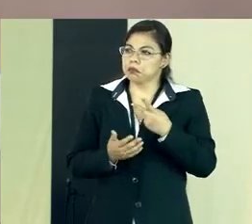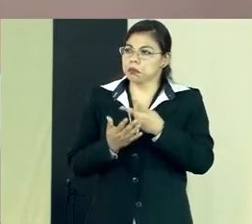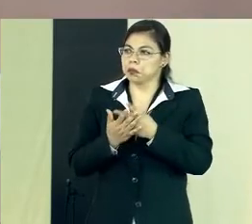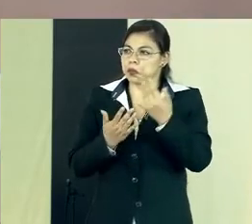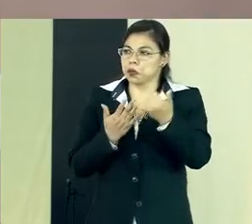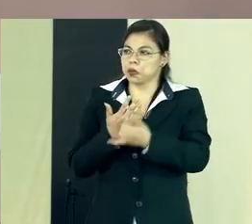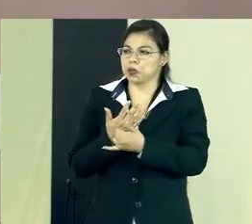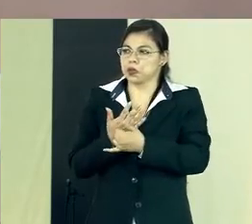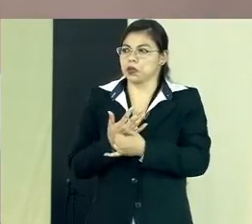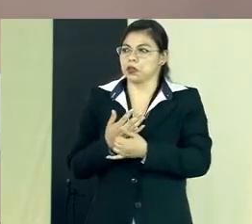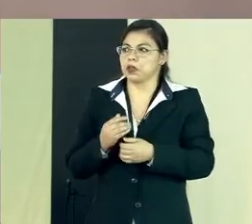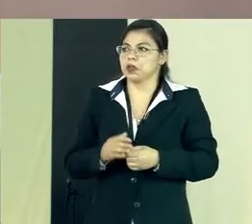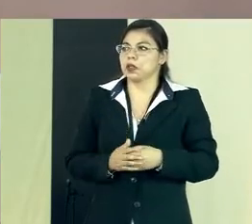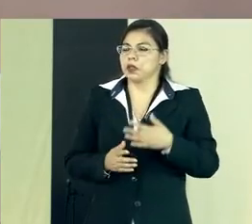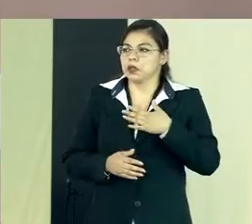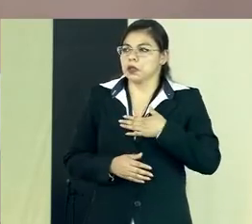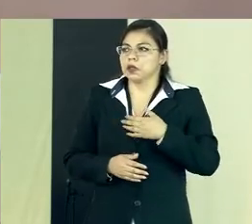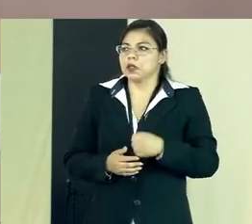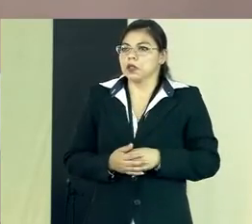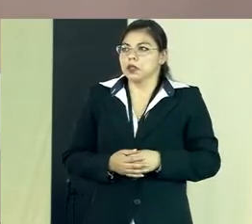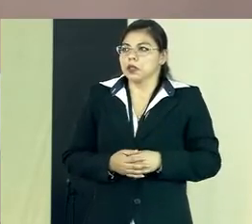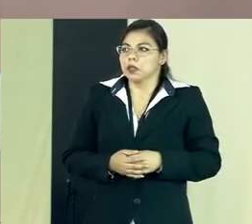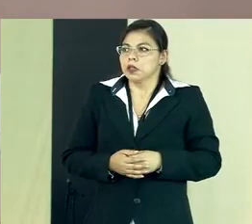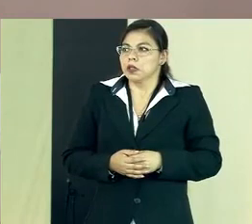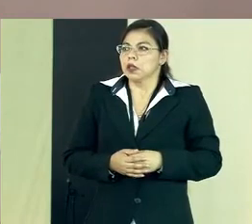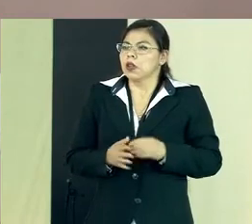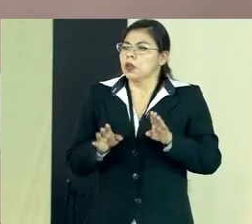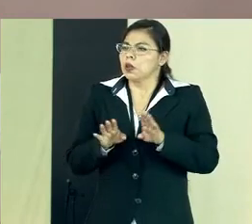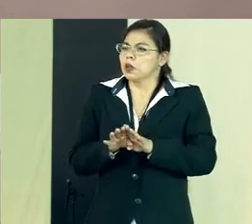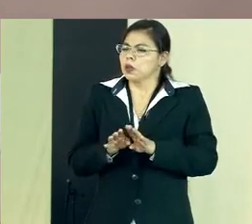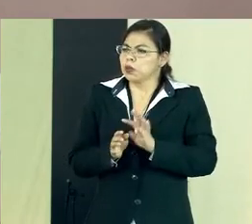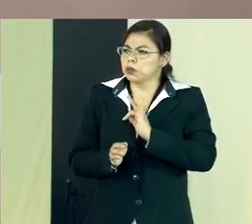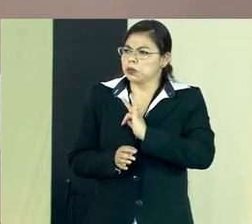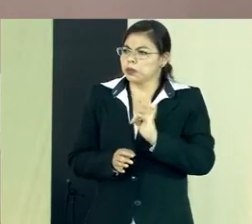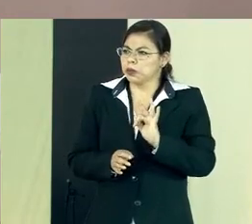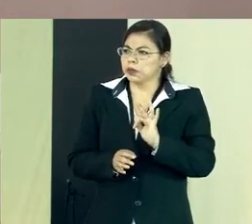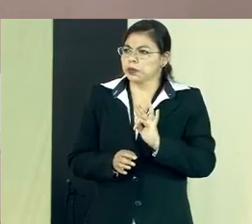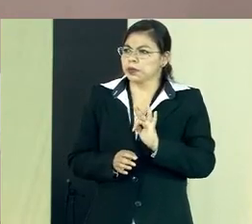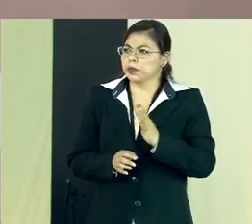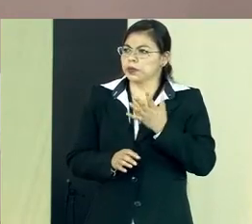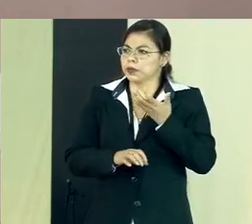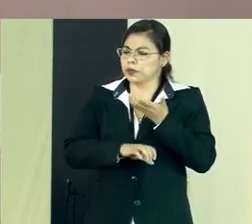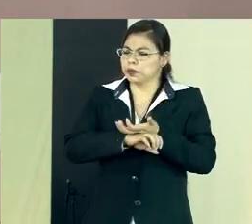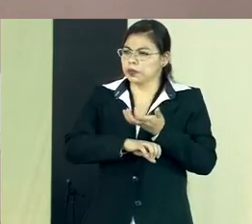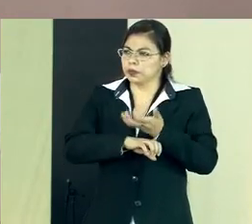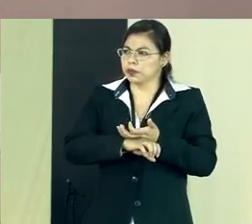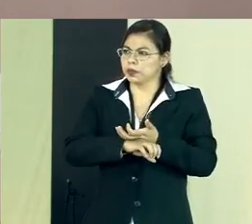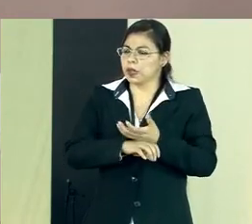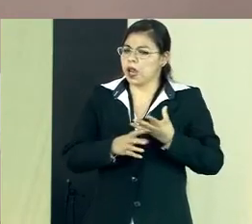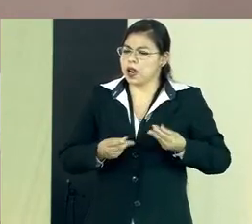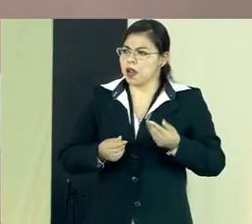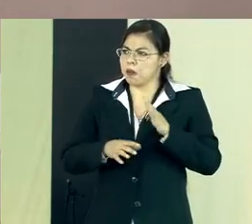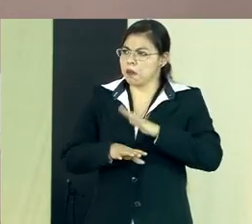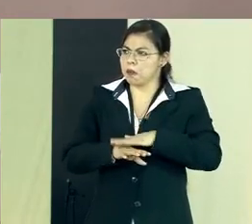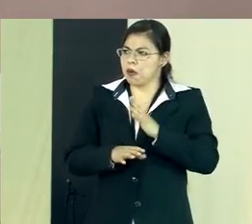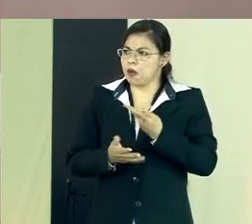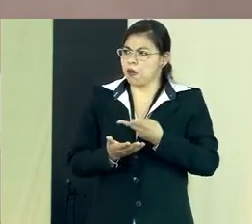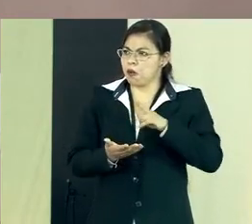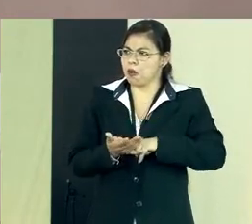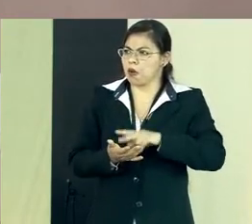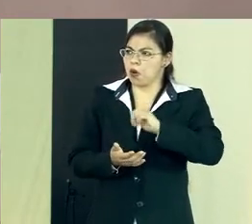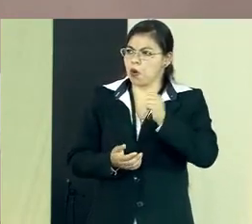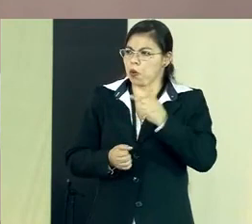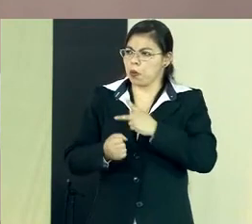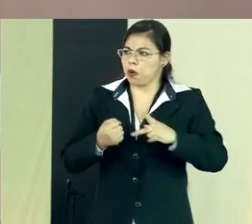personal cómo es posible que eeuu gasta más del doble que cualquier otro país